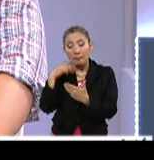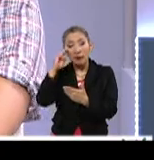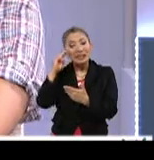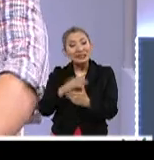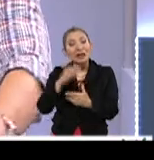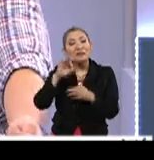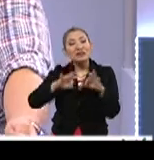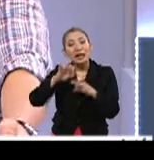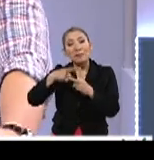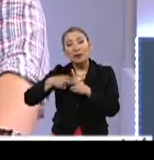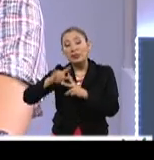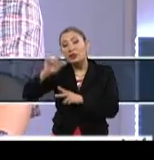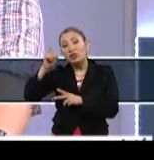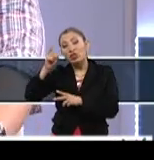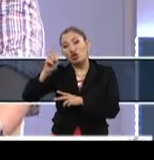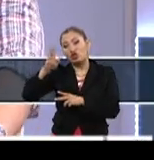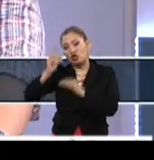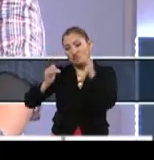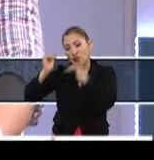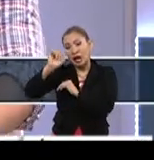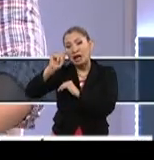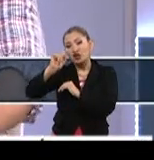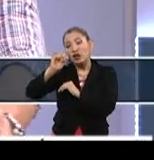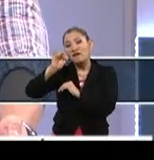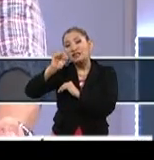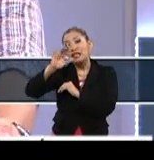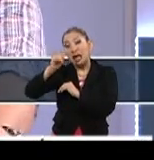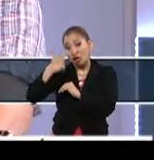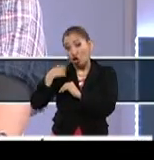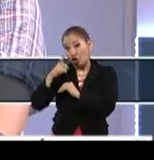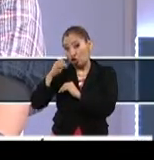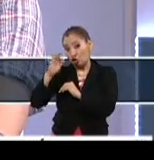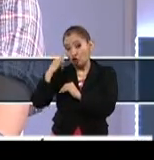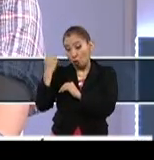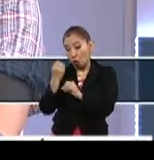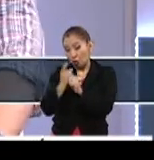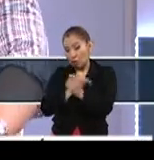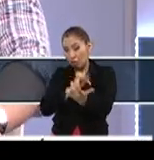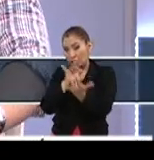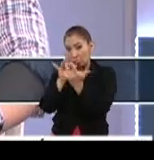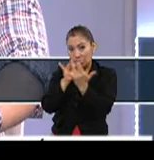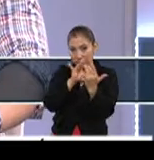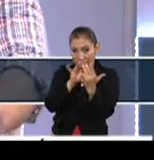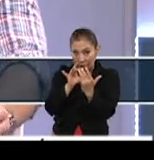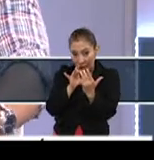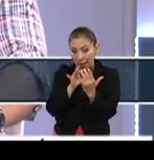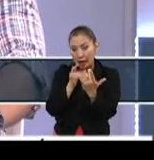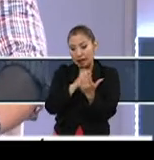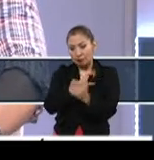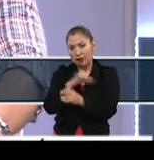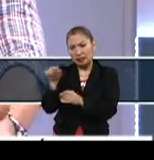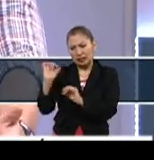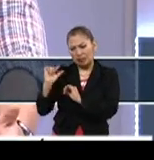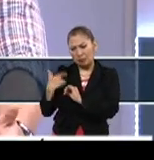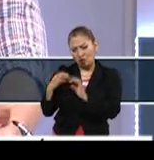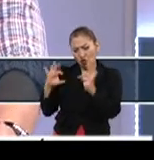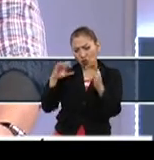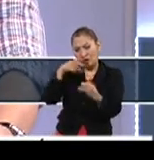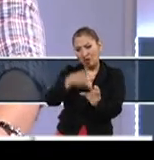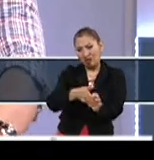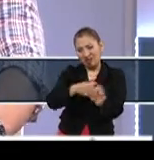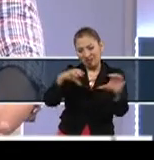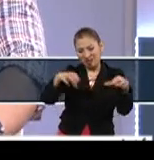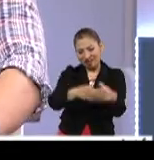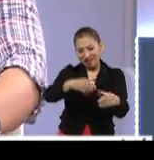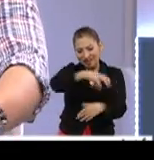y matemáticas y después un doctorado en astrofísica. Durante mi doctorado tuve la oportunidad España se acababa de unir al